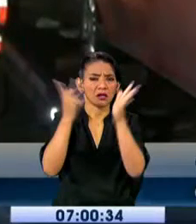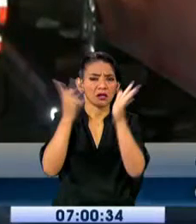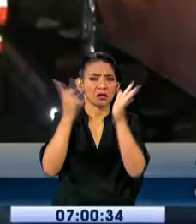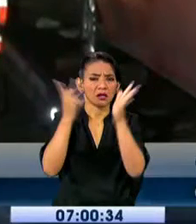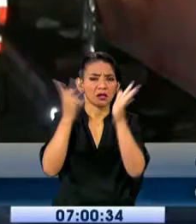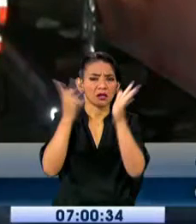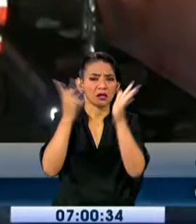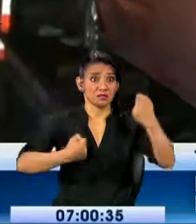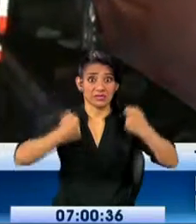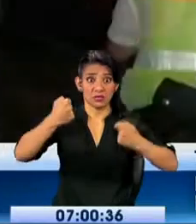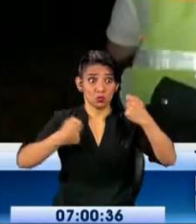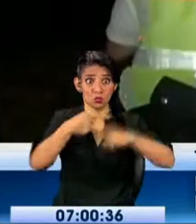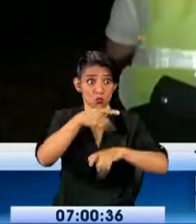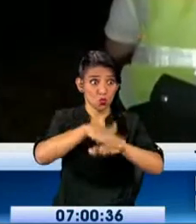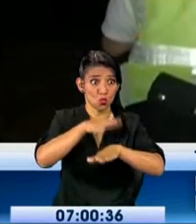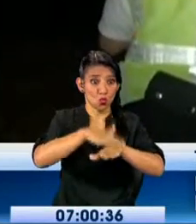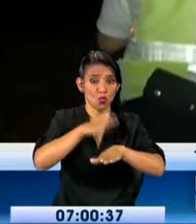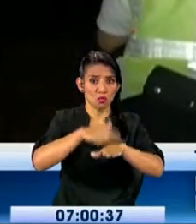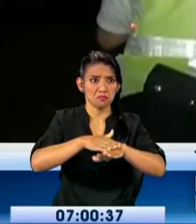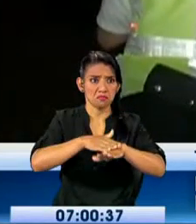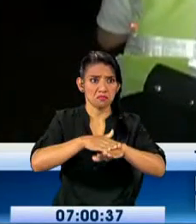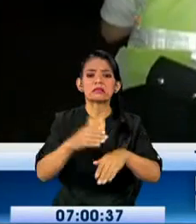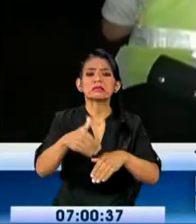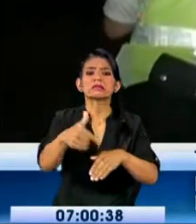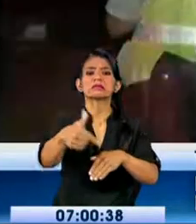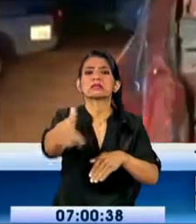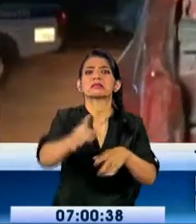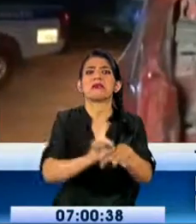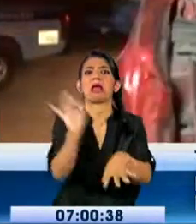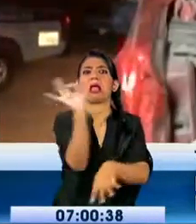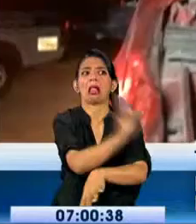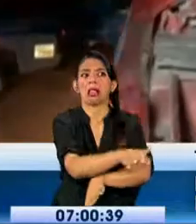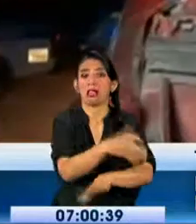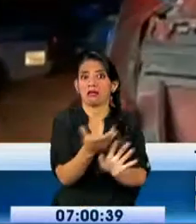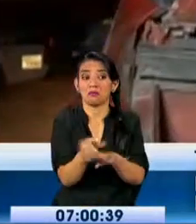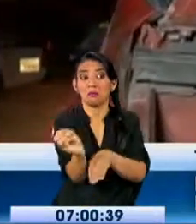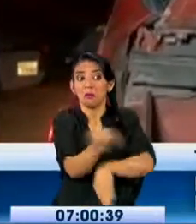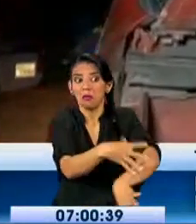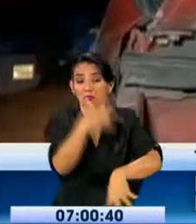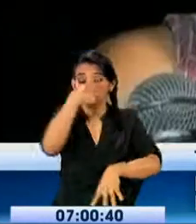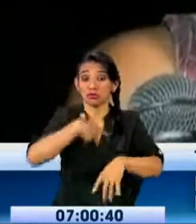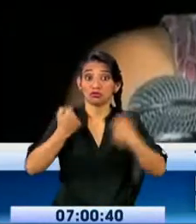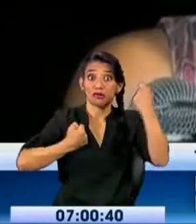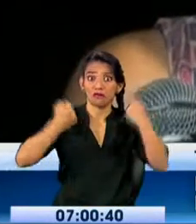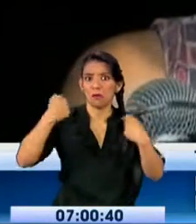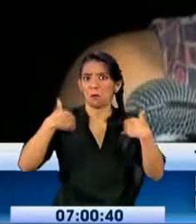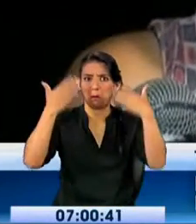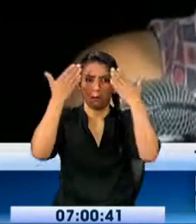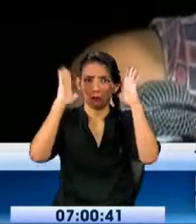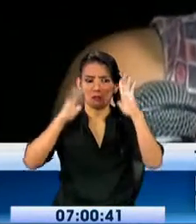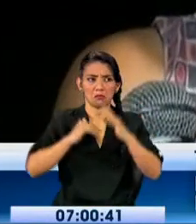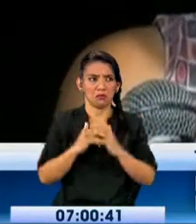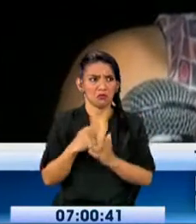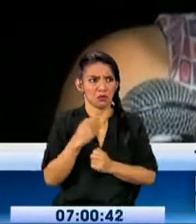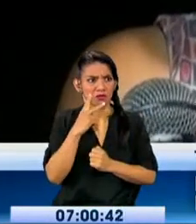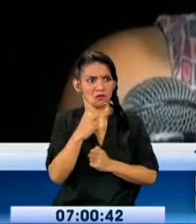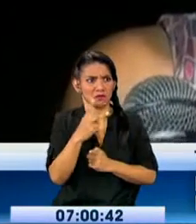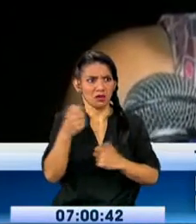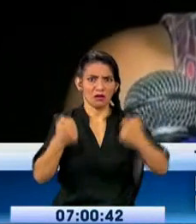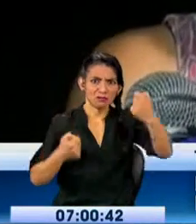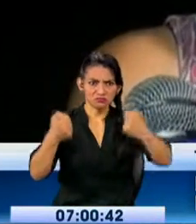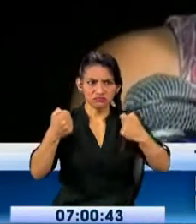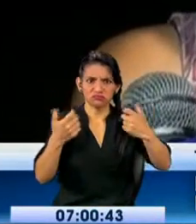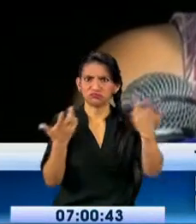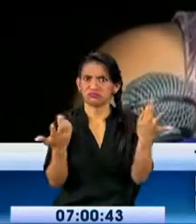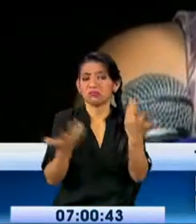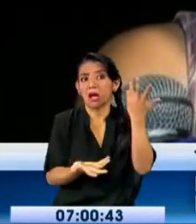vehículos aparentemente implicados fue abandonado a 3 kilómetros. Se desconoce la identidad del chofer. Vimos que estaba uno ahí, como que abría, como que